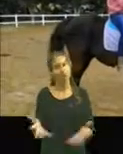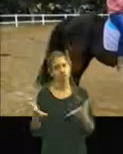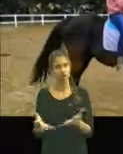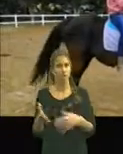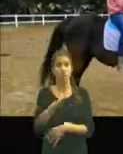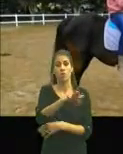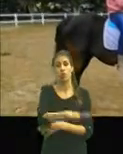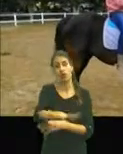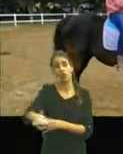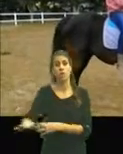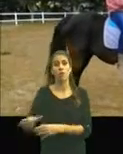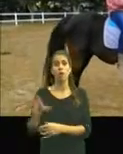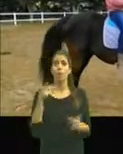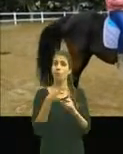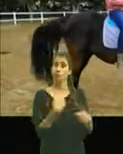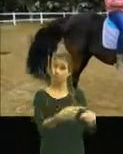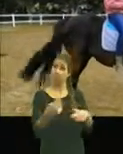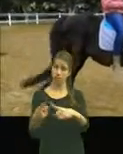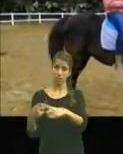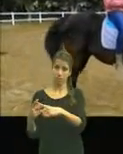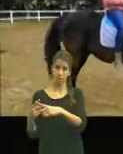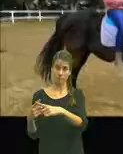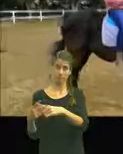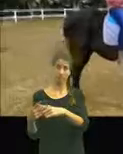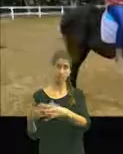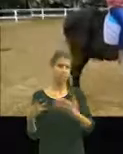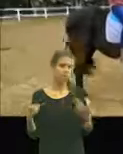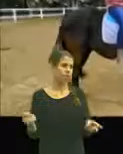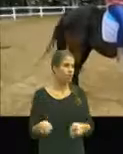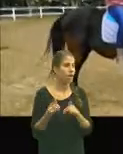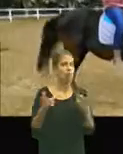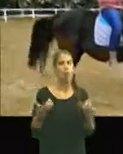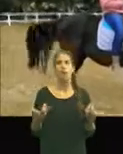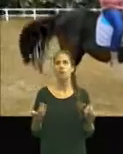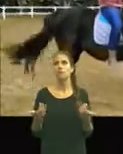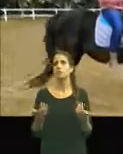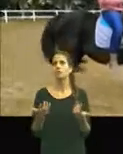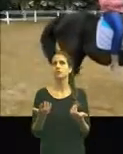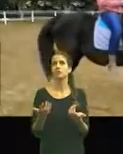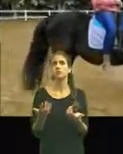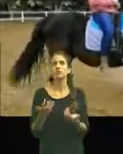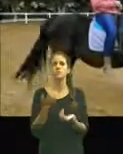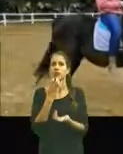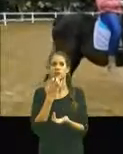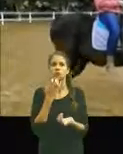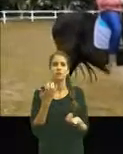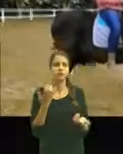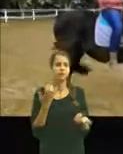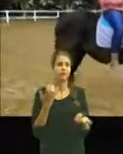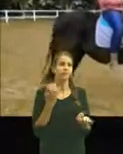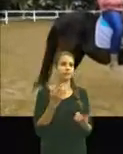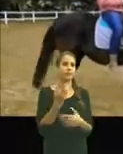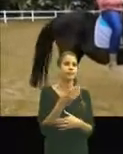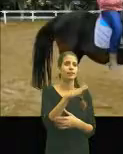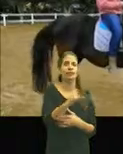tiene objetivos diferentes. Da igual que tengan 30, que sean niños con